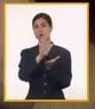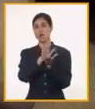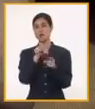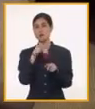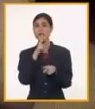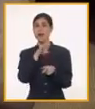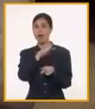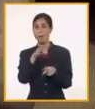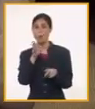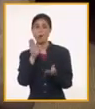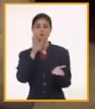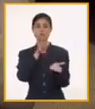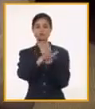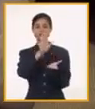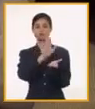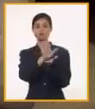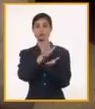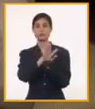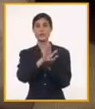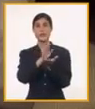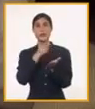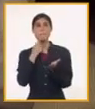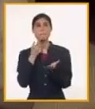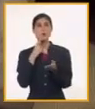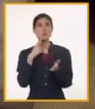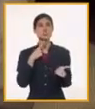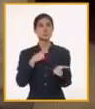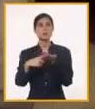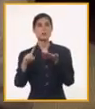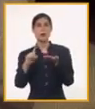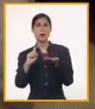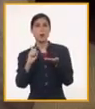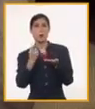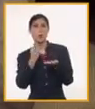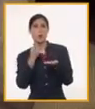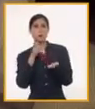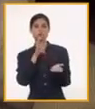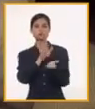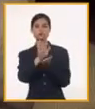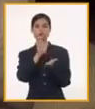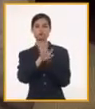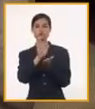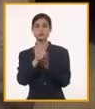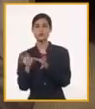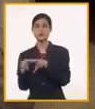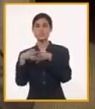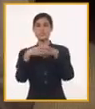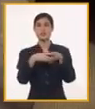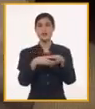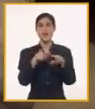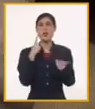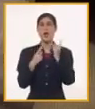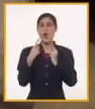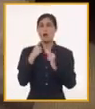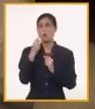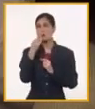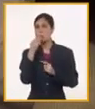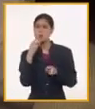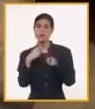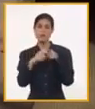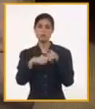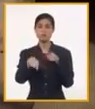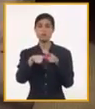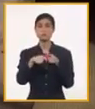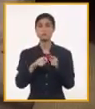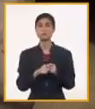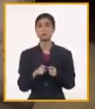iba una vez a la semana, algo, a llevar algunas provisiones, etcétera, de acá de Kigoma, que está del lado de Tanzania, un